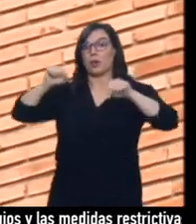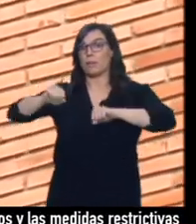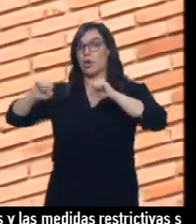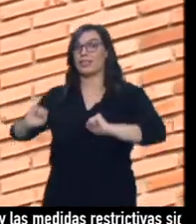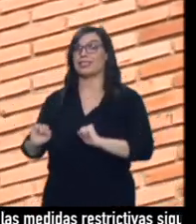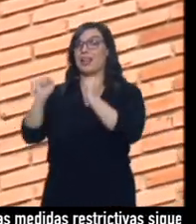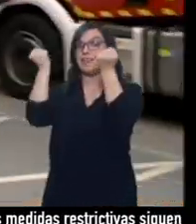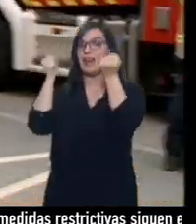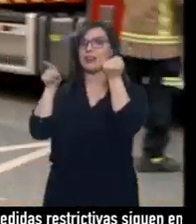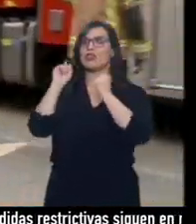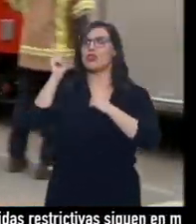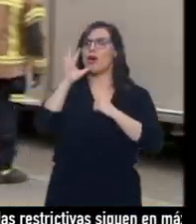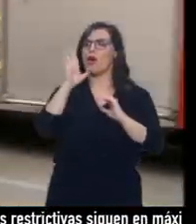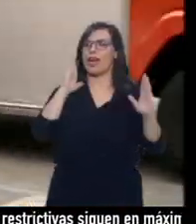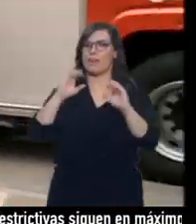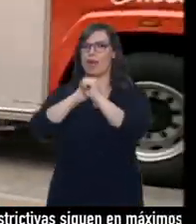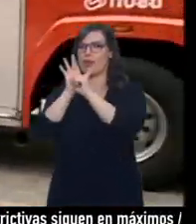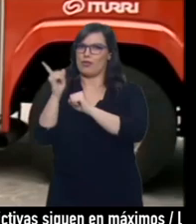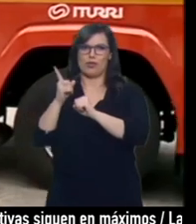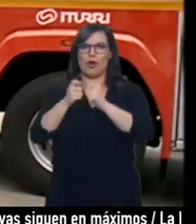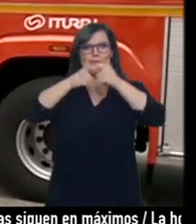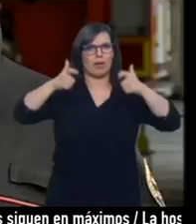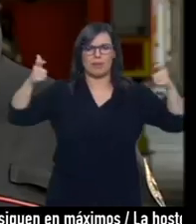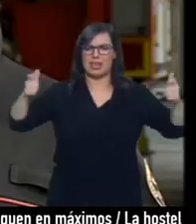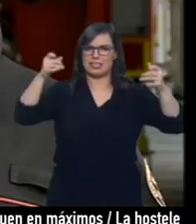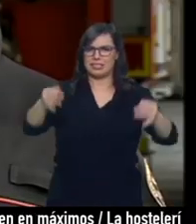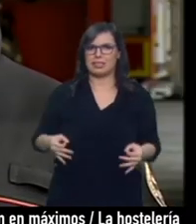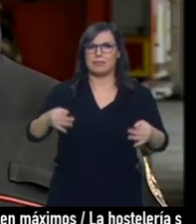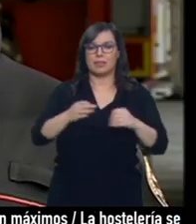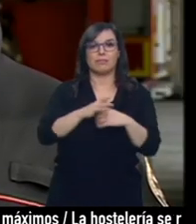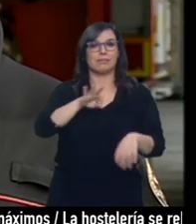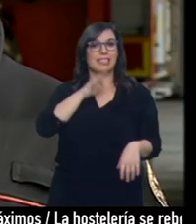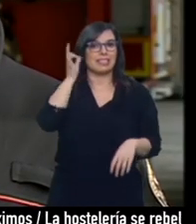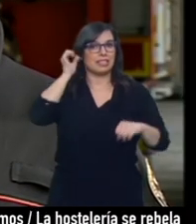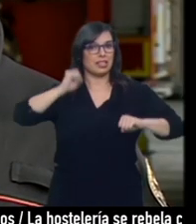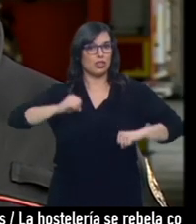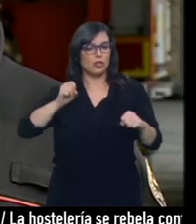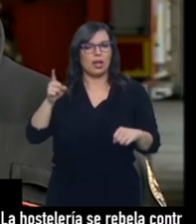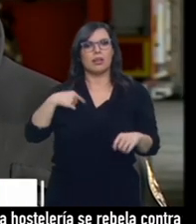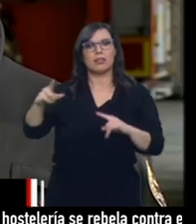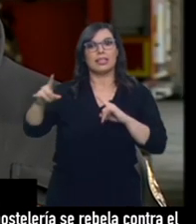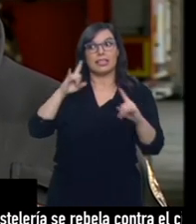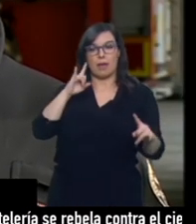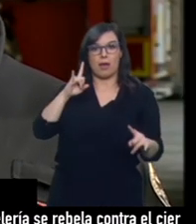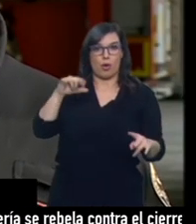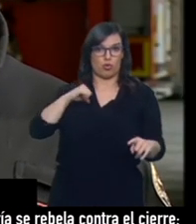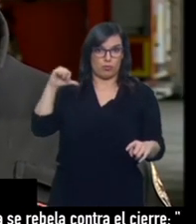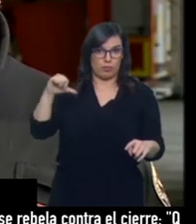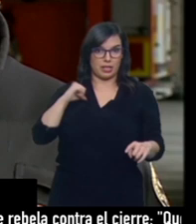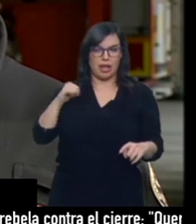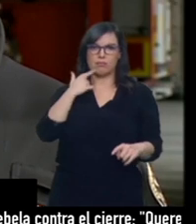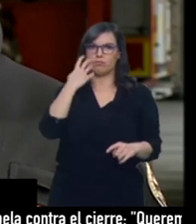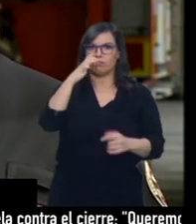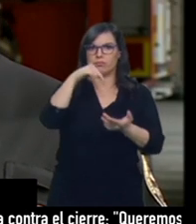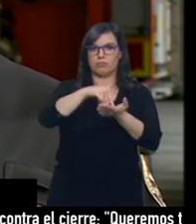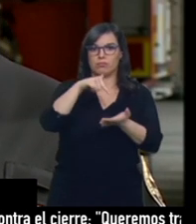son exclusivos de la pandemia, no paran de aumentar. Una señora que llamó desde el propio hospital